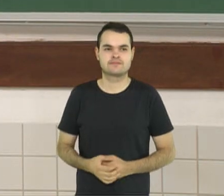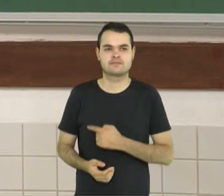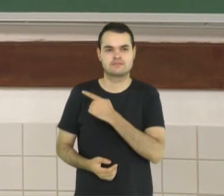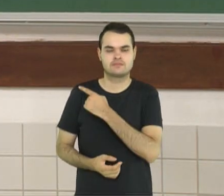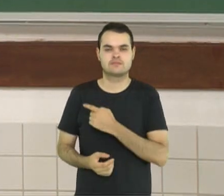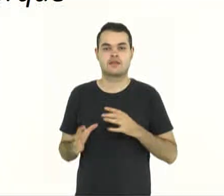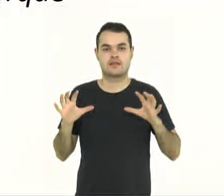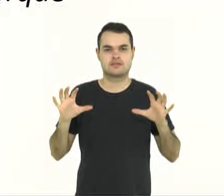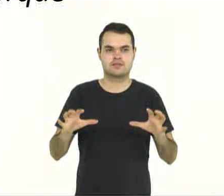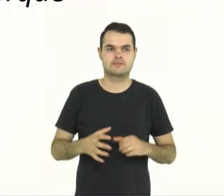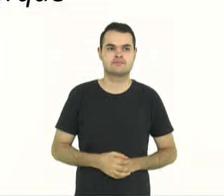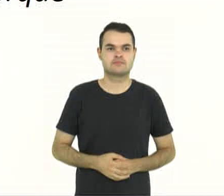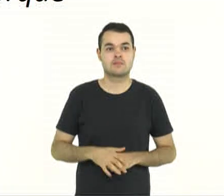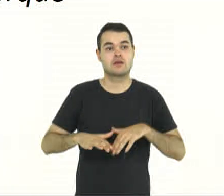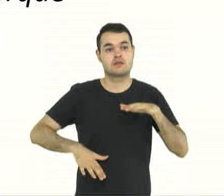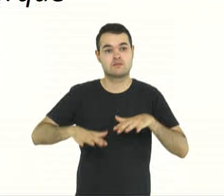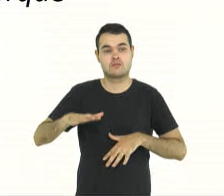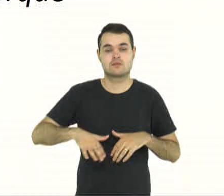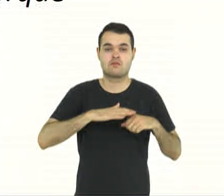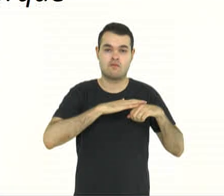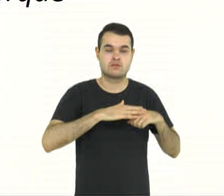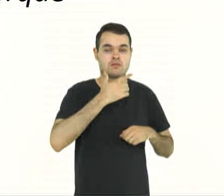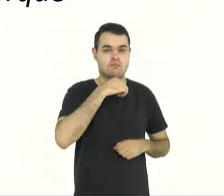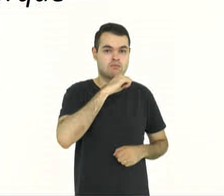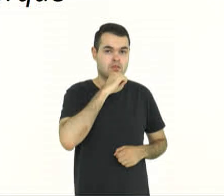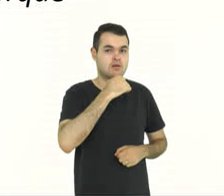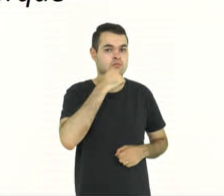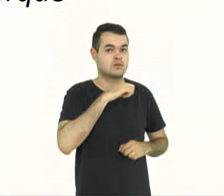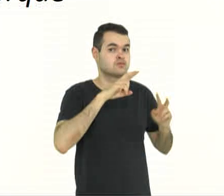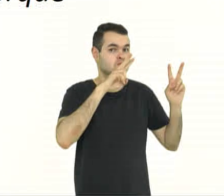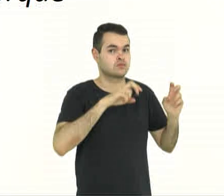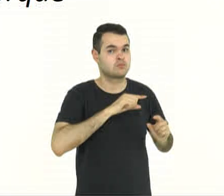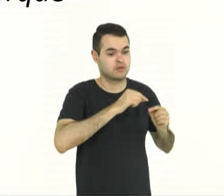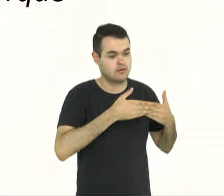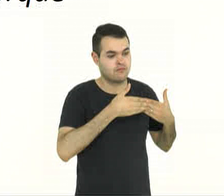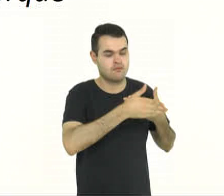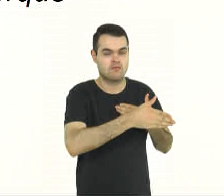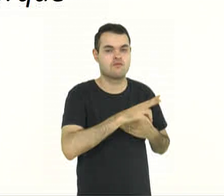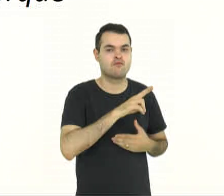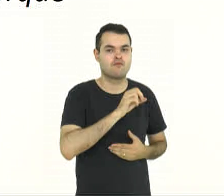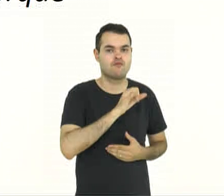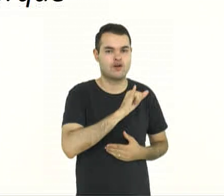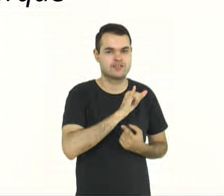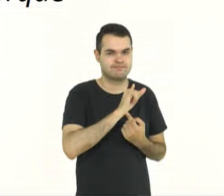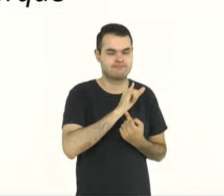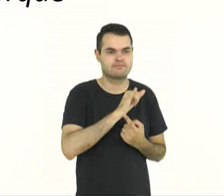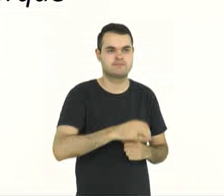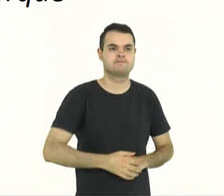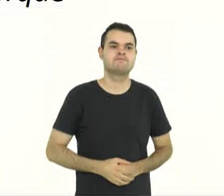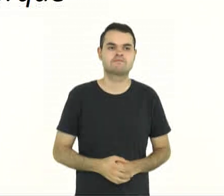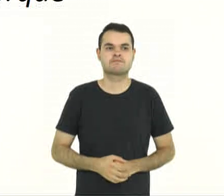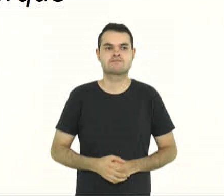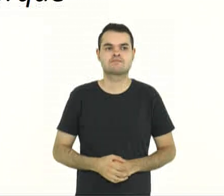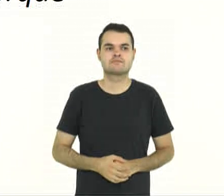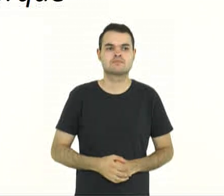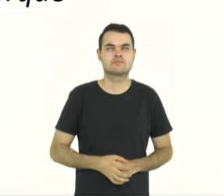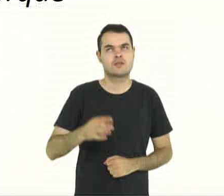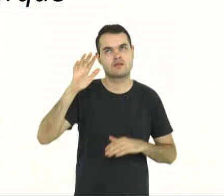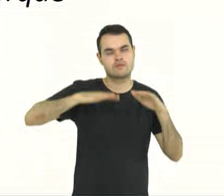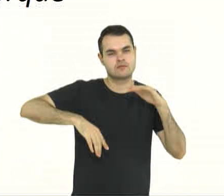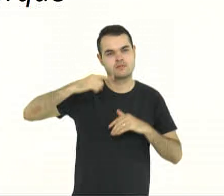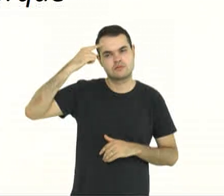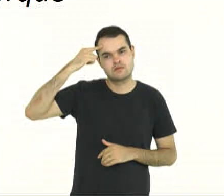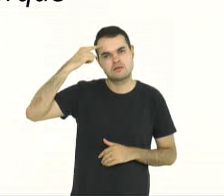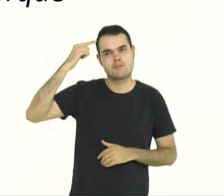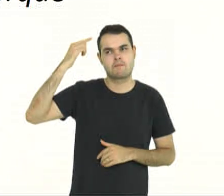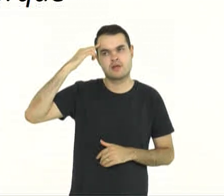Então, fica assim. A veces hablo con mis padres sobre lo que voy a estudiar. É o verbo ir. Unos días pienso en hacer